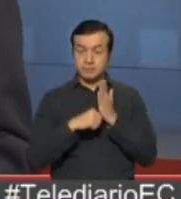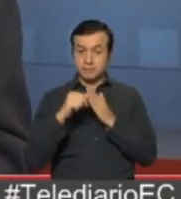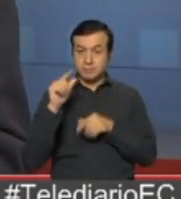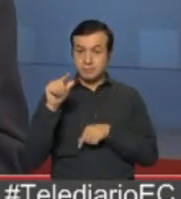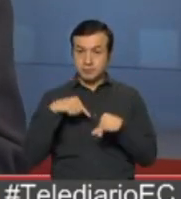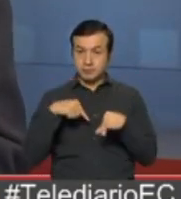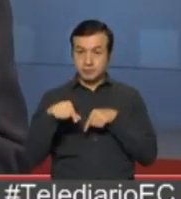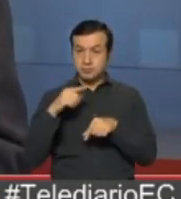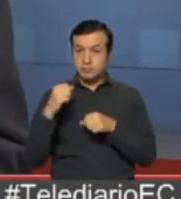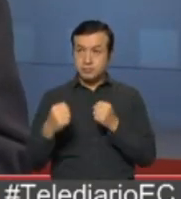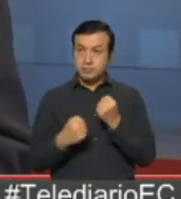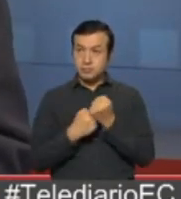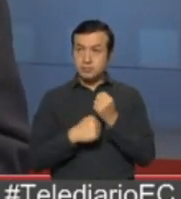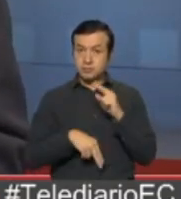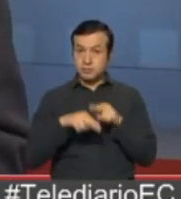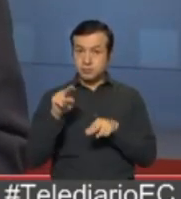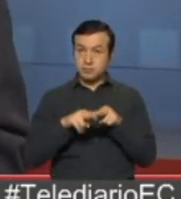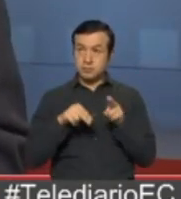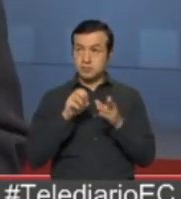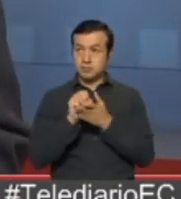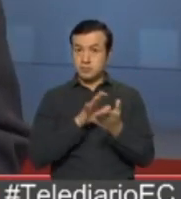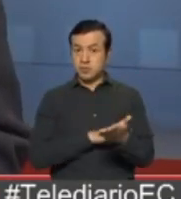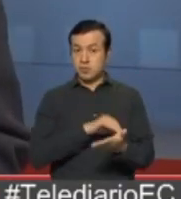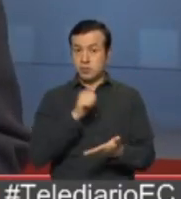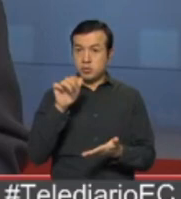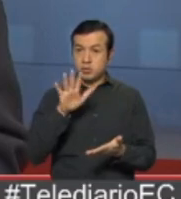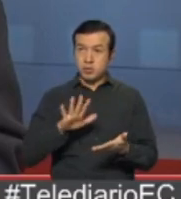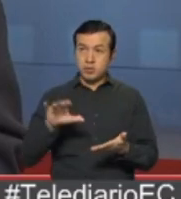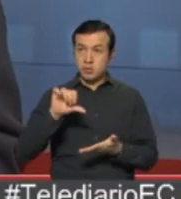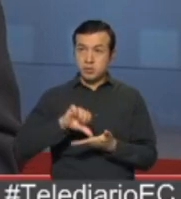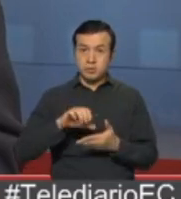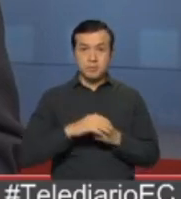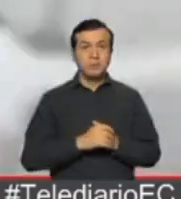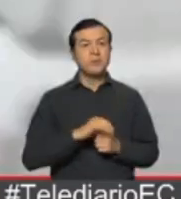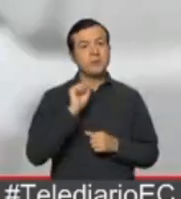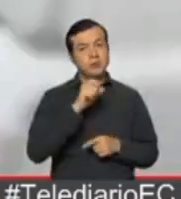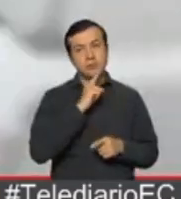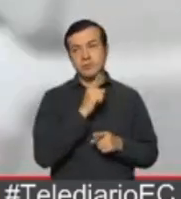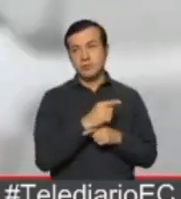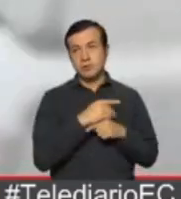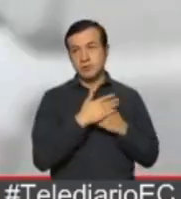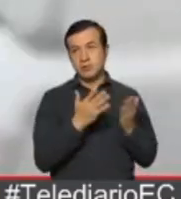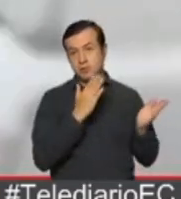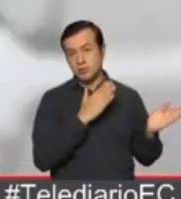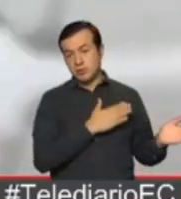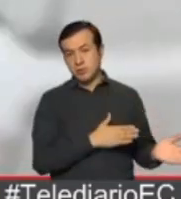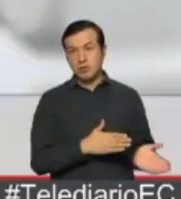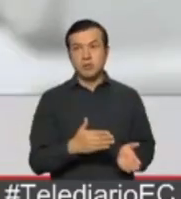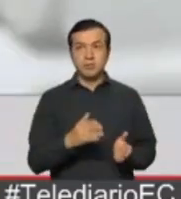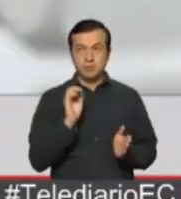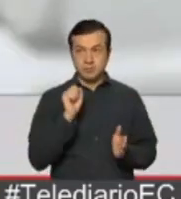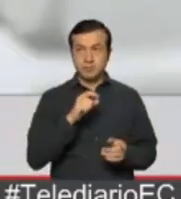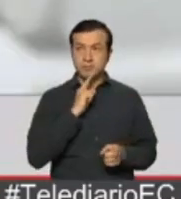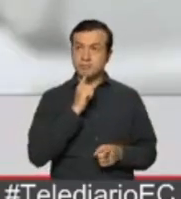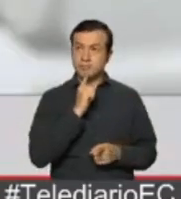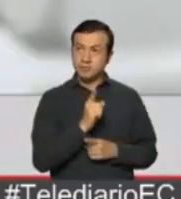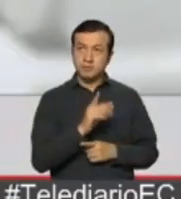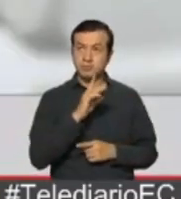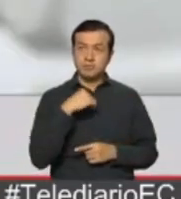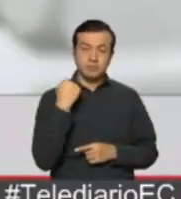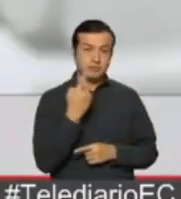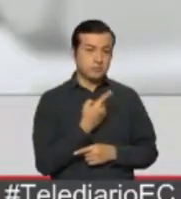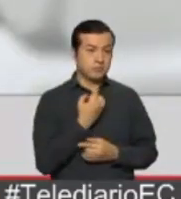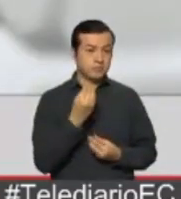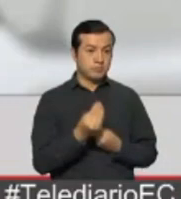también pueda llevar este tipo de proyectos a otras ciudades del país si obviamos aquí se podrían nosotros en